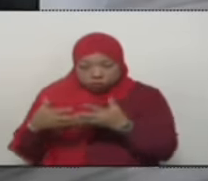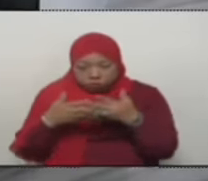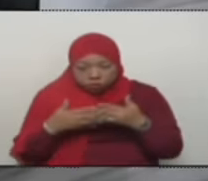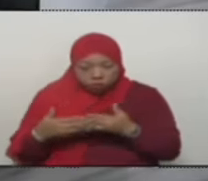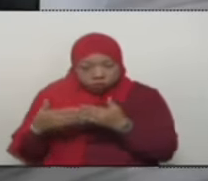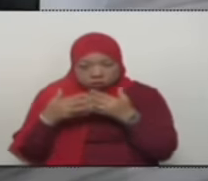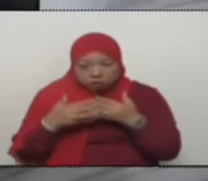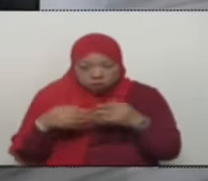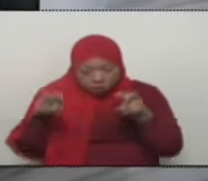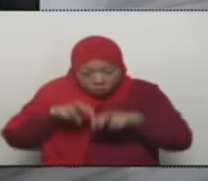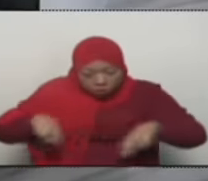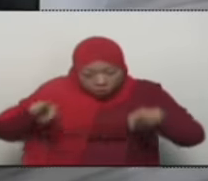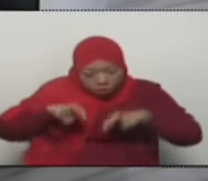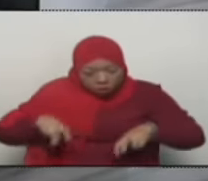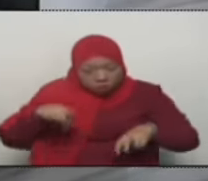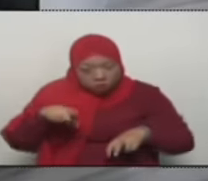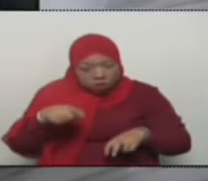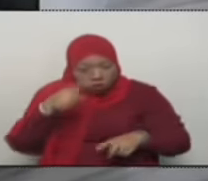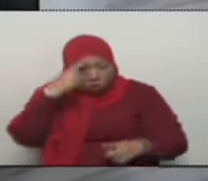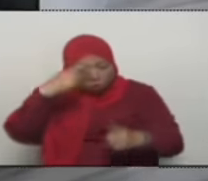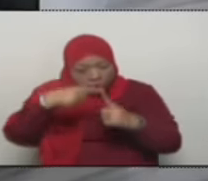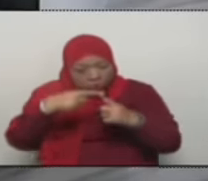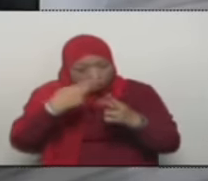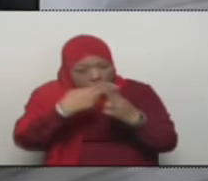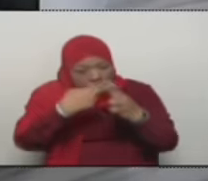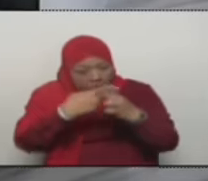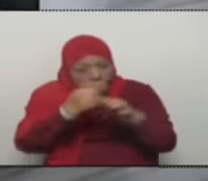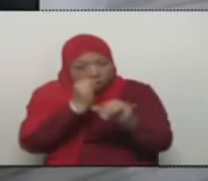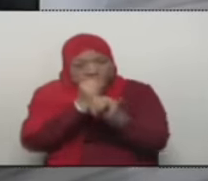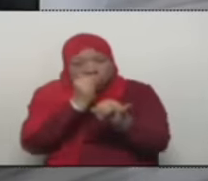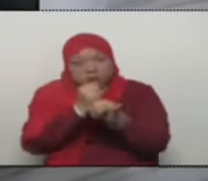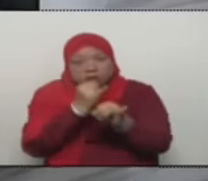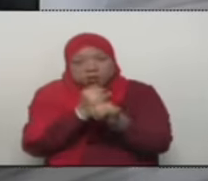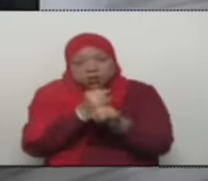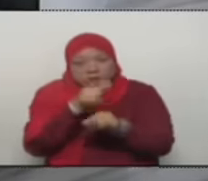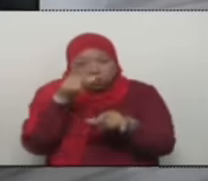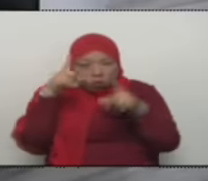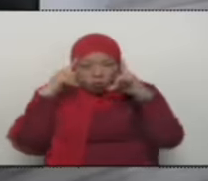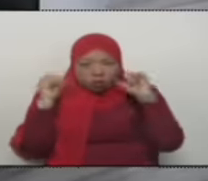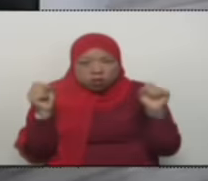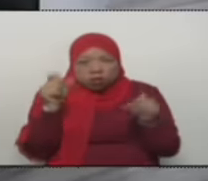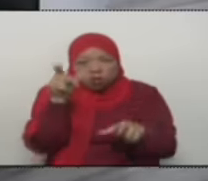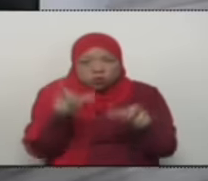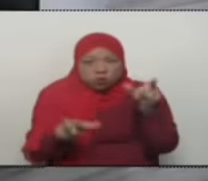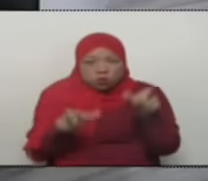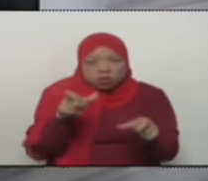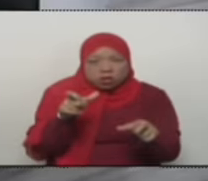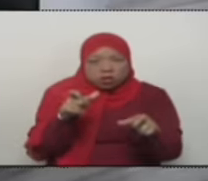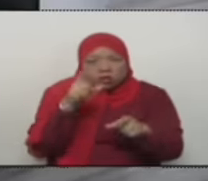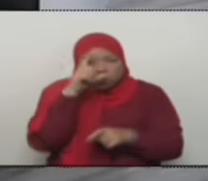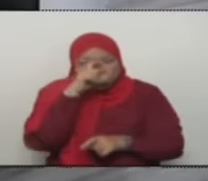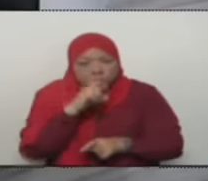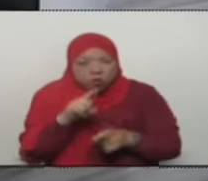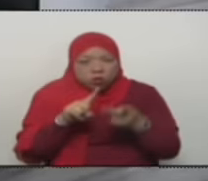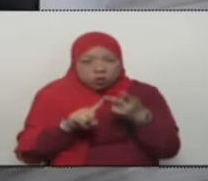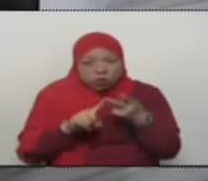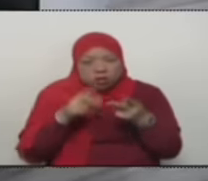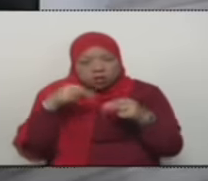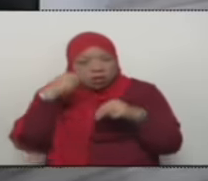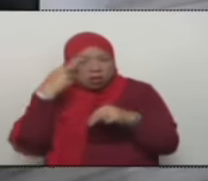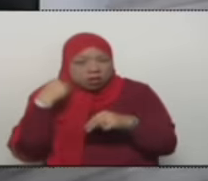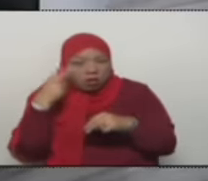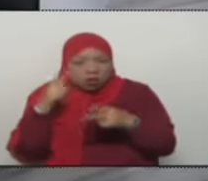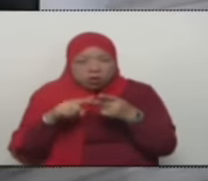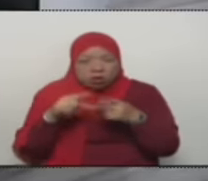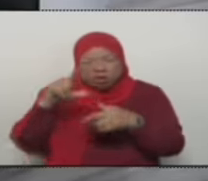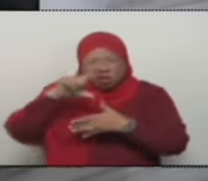nada más viendo lo que uno revisa en internet, un experto puede decir, tiene tal edad, es negro, es